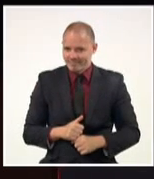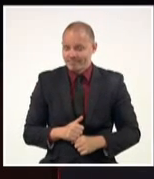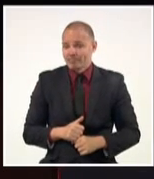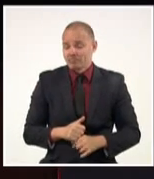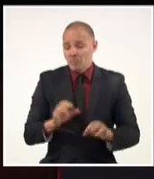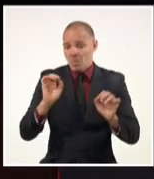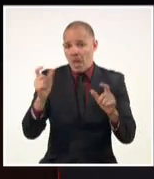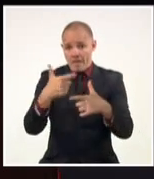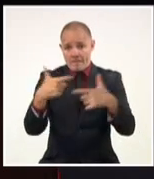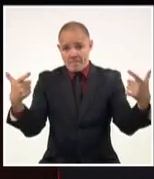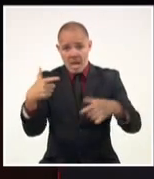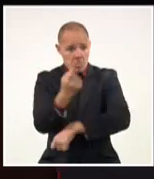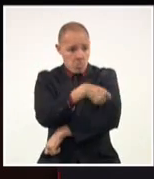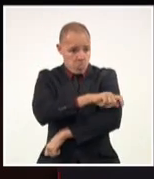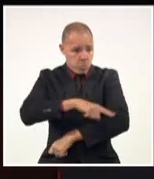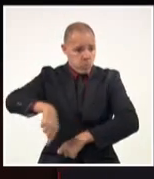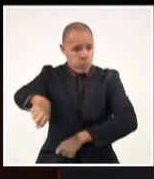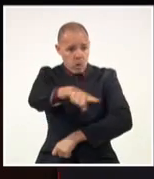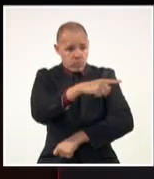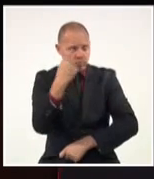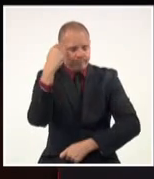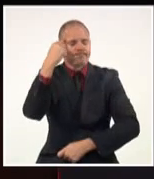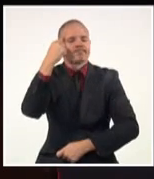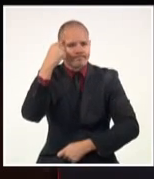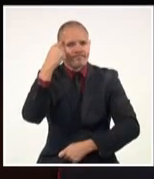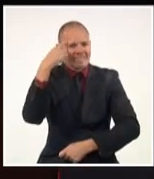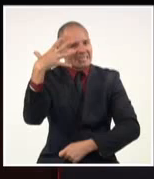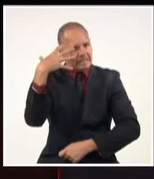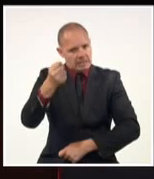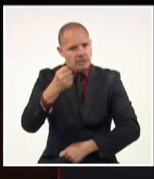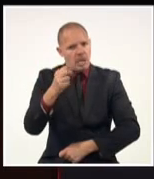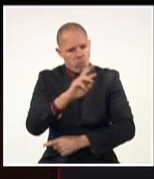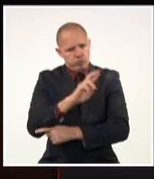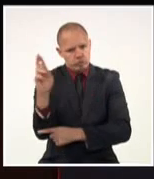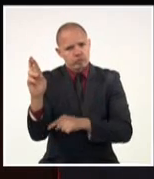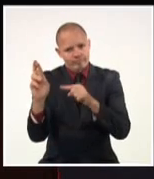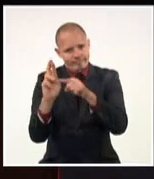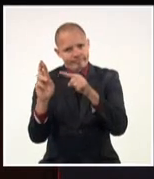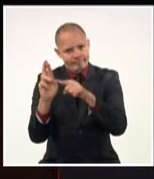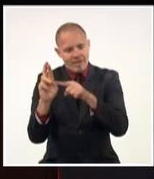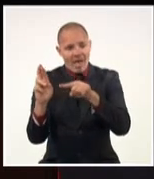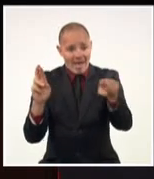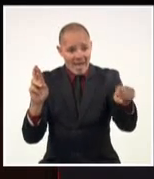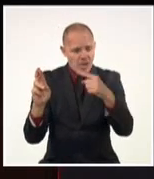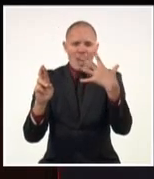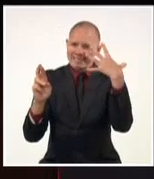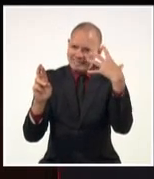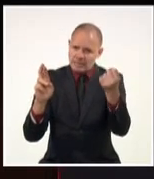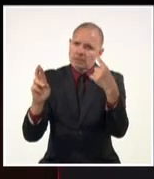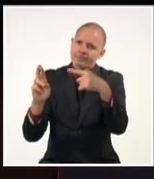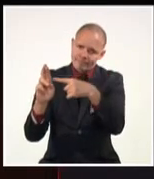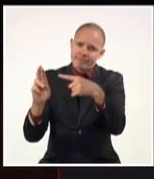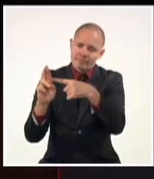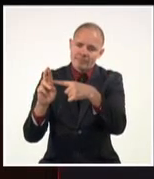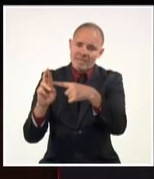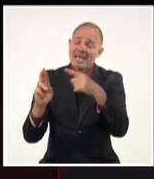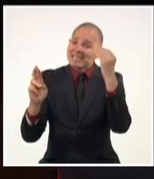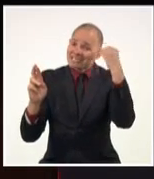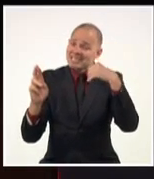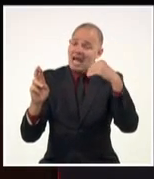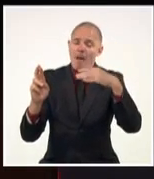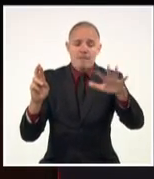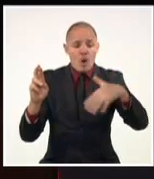pueblo que siente profundamente a la revolución, que la comprende, que entiende las dificultades y los